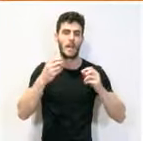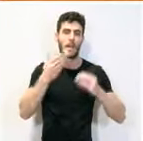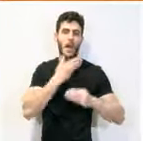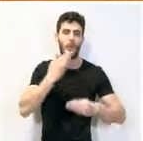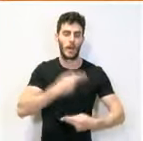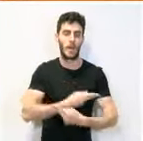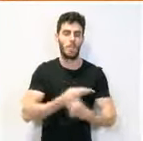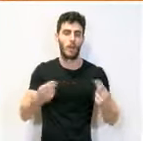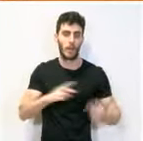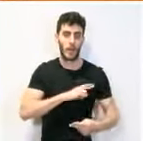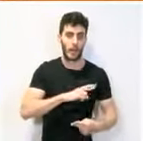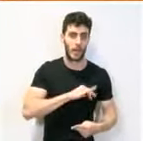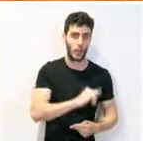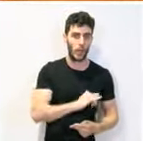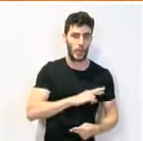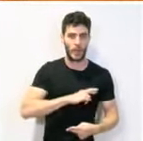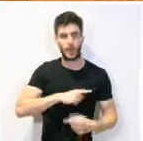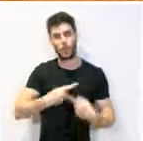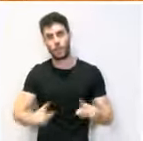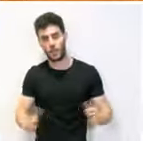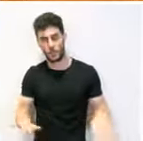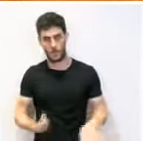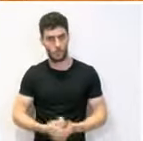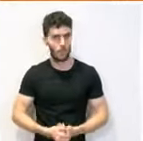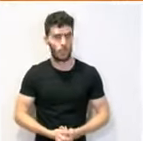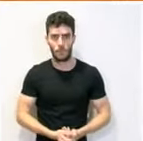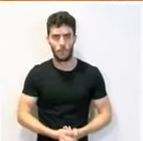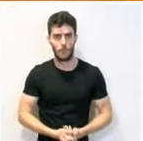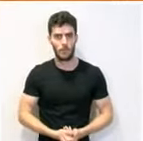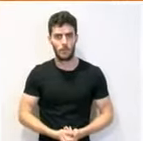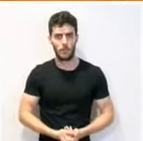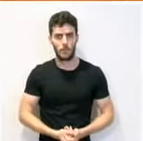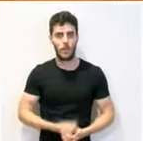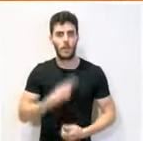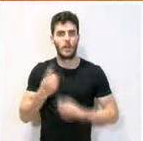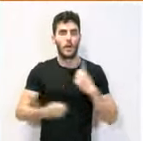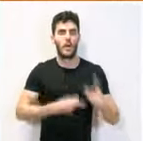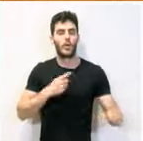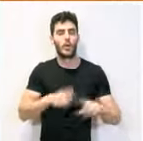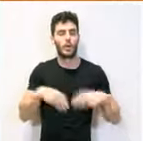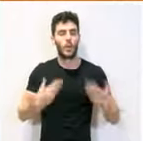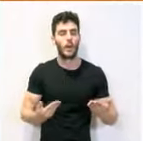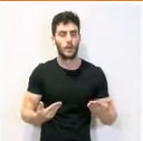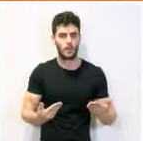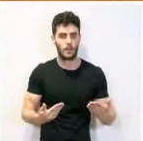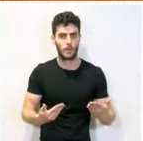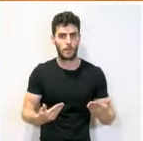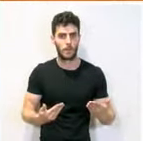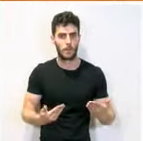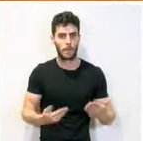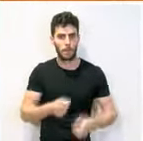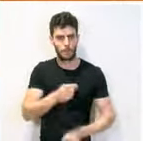tiene una religión, al que tiene otra. Es evidente que hay algunos que lo que pretenden es por la vía de la implantación de la religión, de